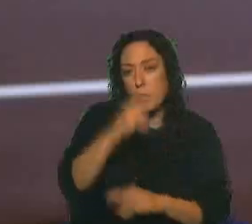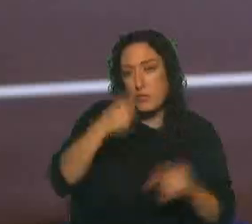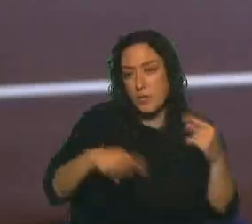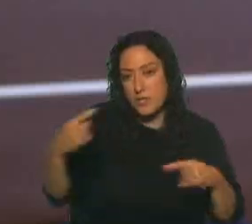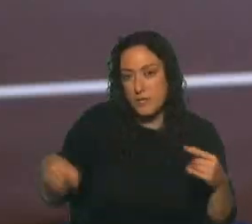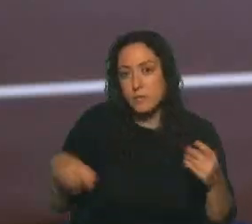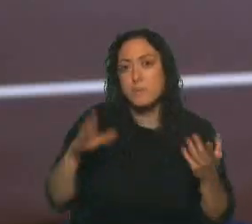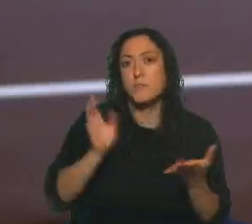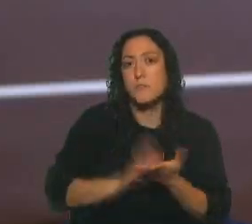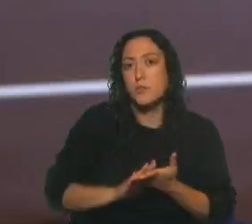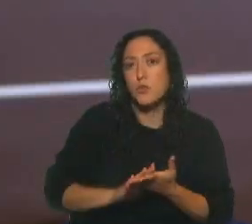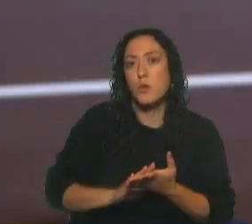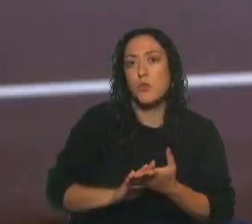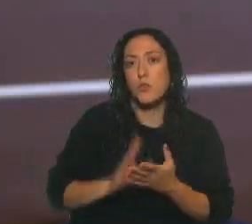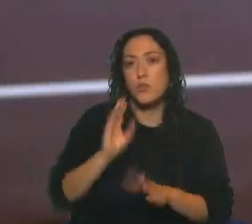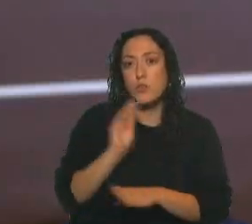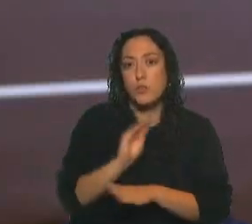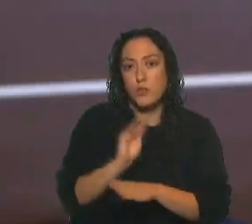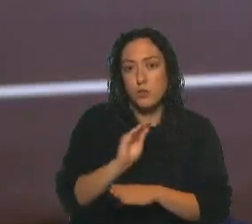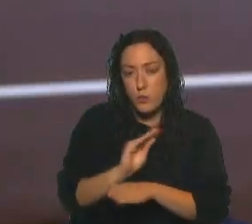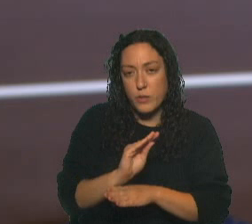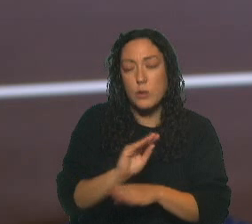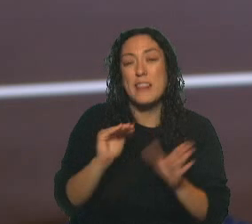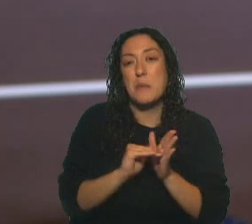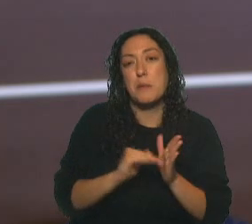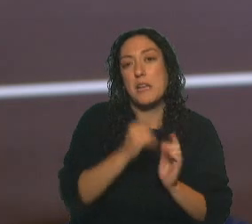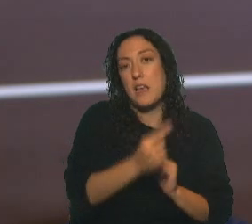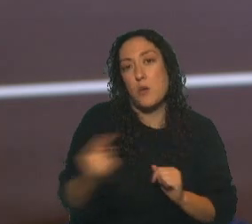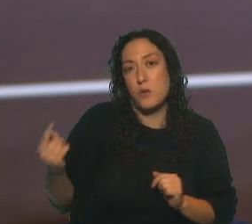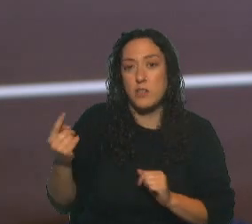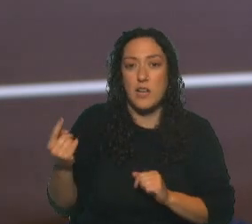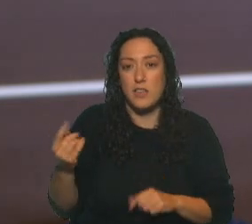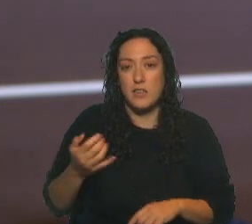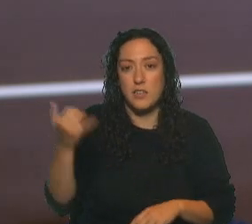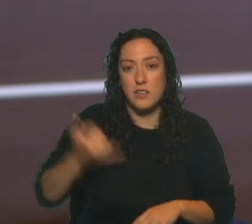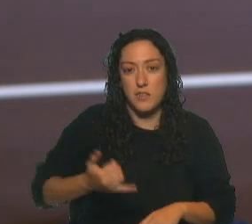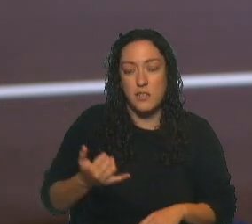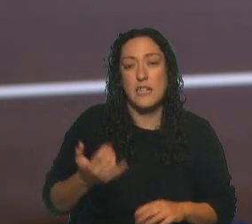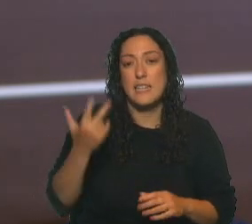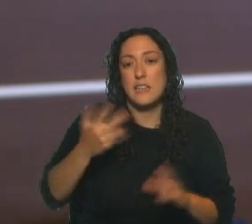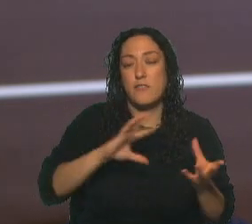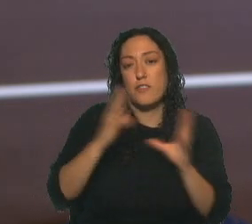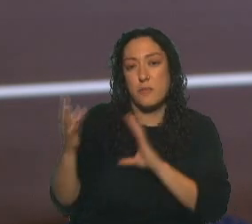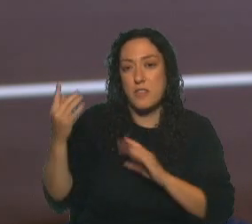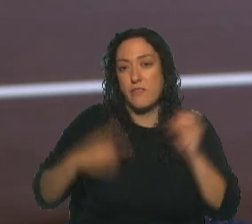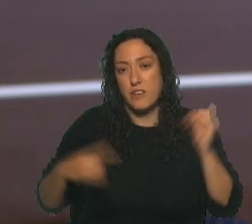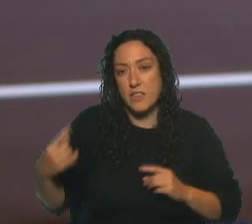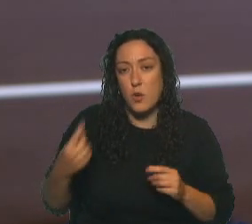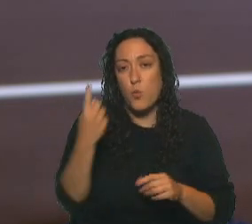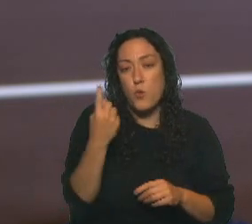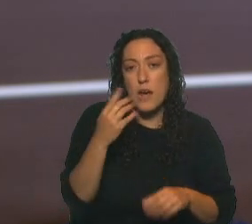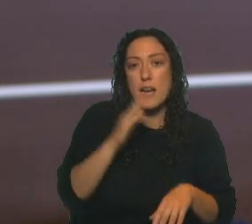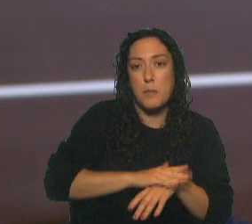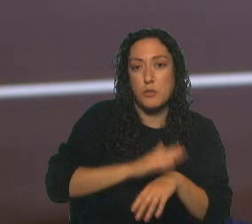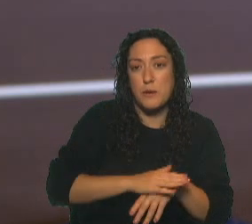las coberturas, hay que ver qué cobertura tiene cada cliente. A grandes rasgos, podés tener tres coberturas distintas: una que es solamente responsabilidad